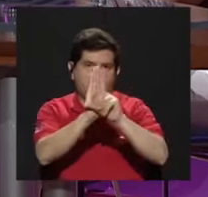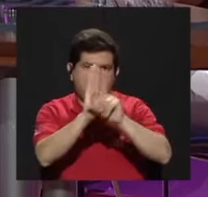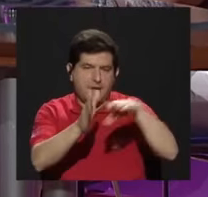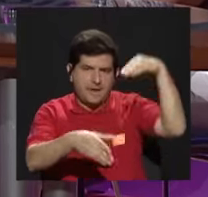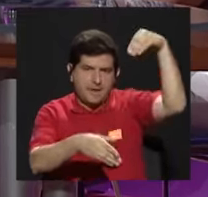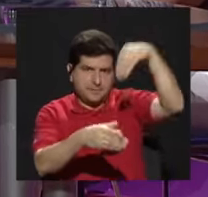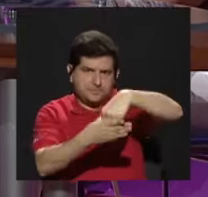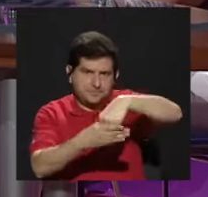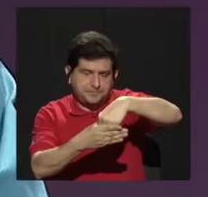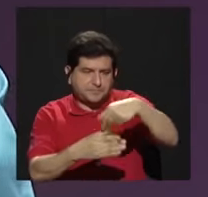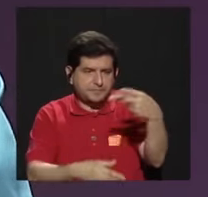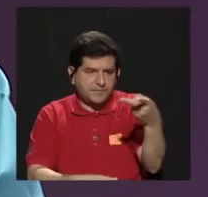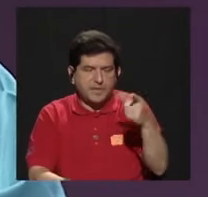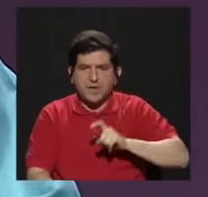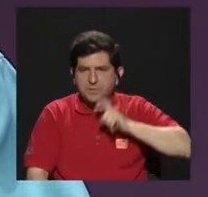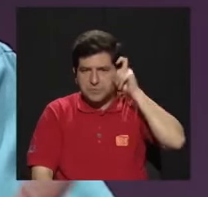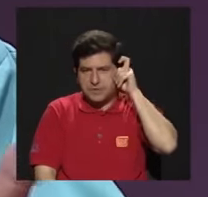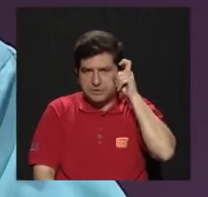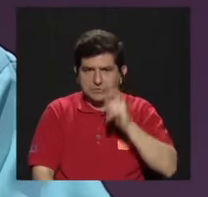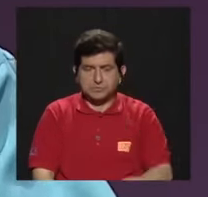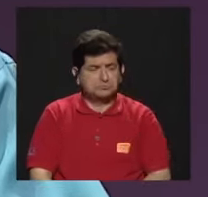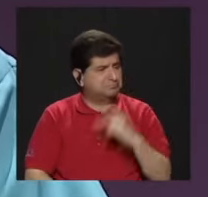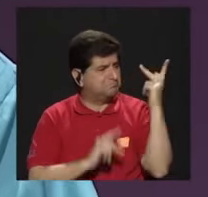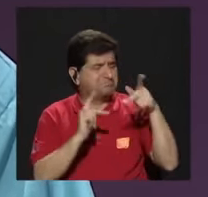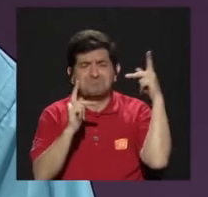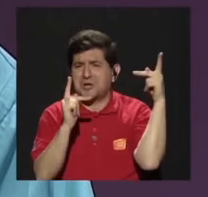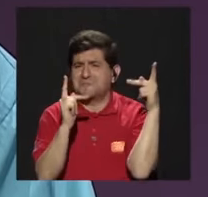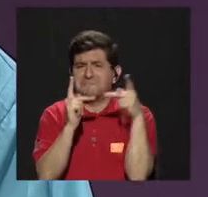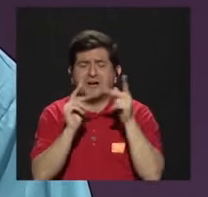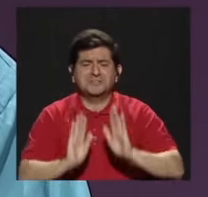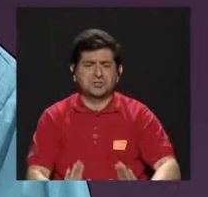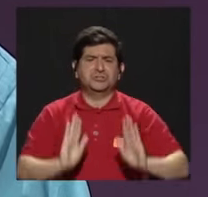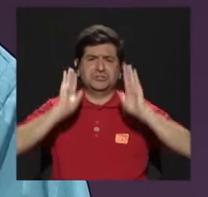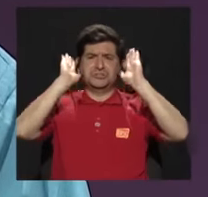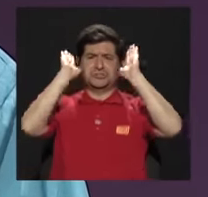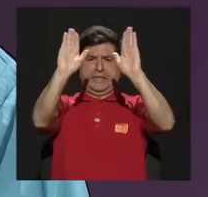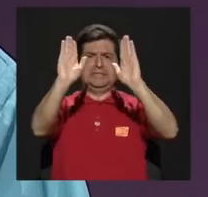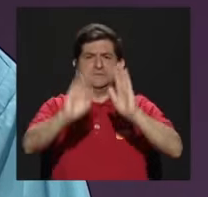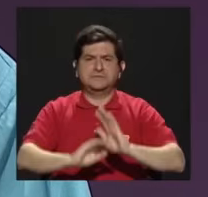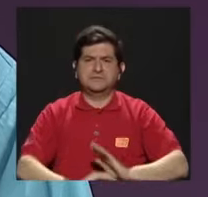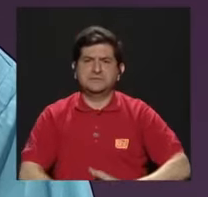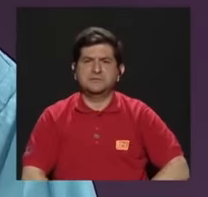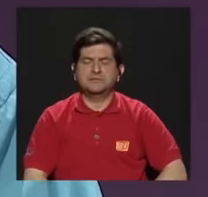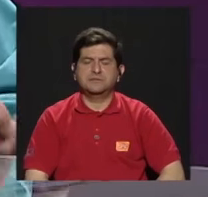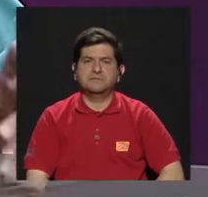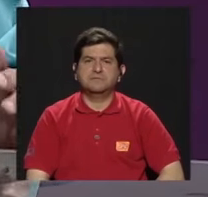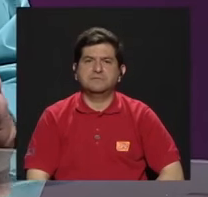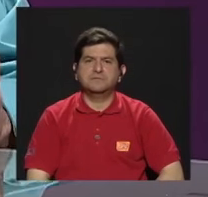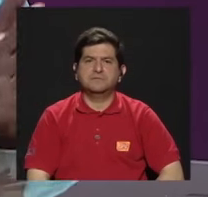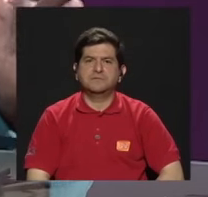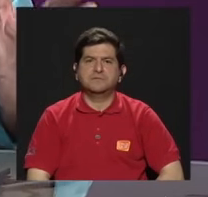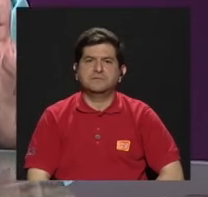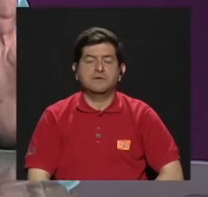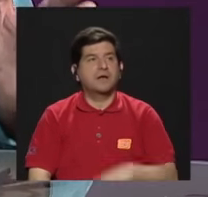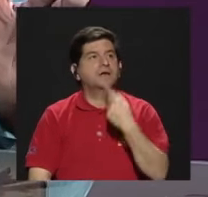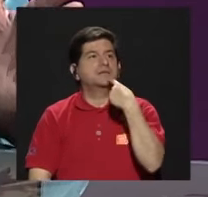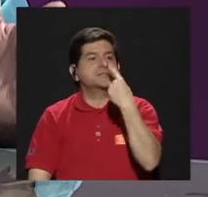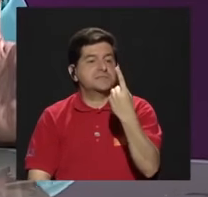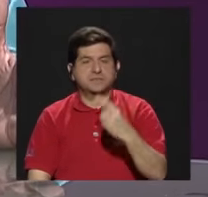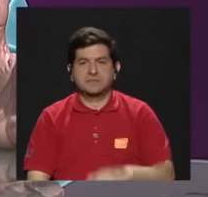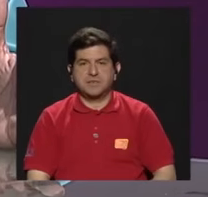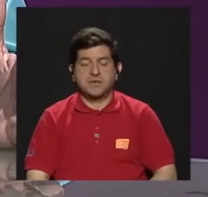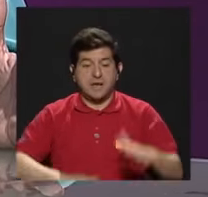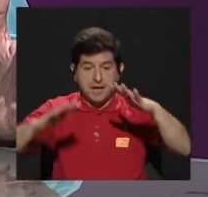contemple a ambos sexos. Perfecto, eso sería genial. ¿Por qué? Porque es como decir,